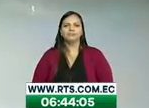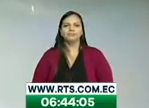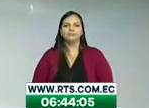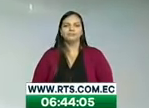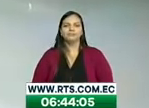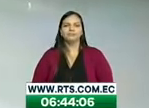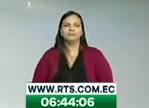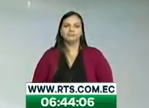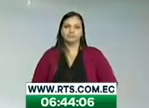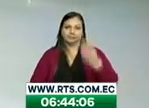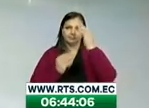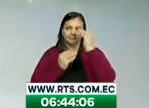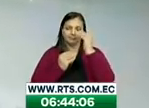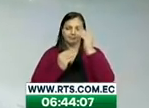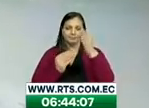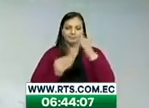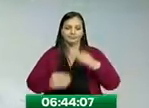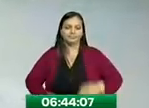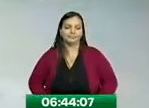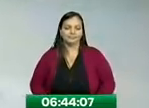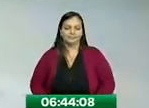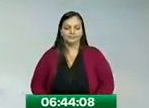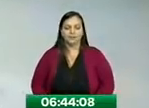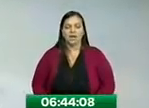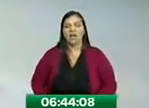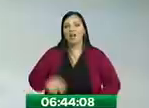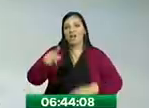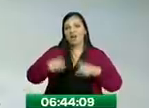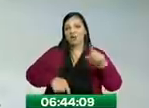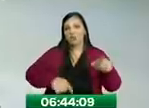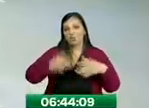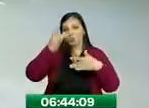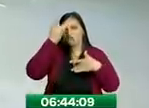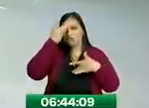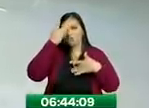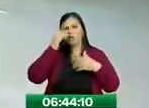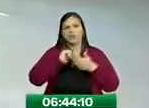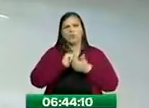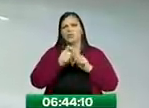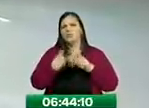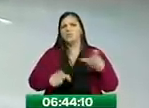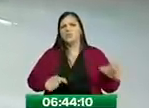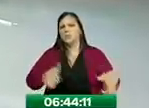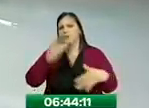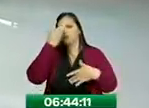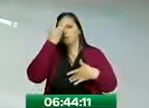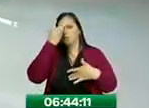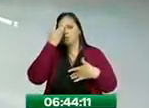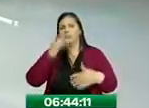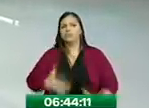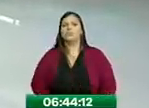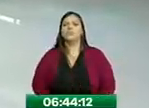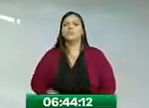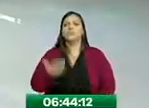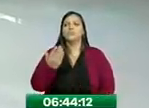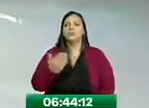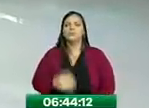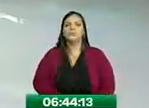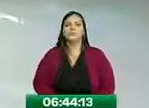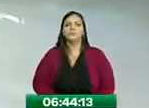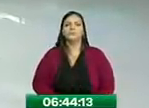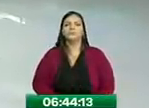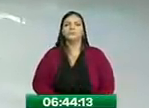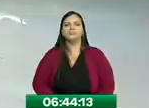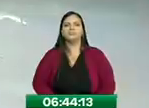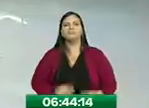en el vivo que tenemos, los que están contagiados hasta el momento en deportistas es Timo Hovers del Hannover, James Horn